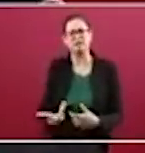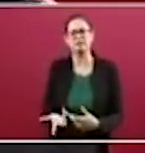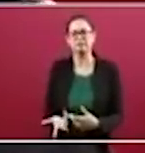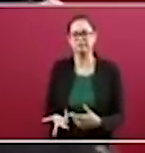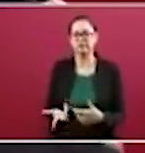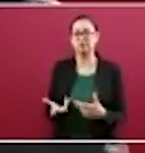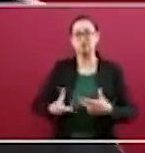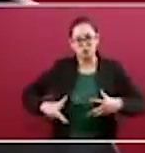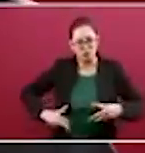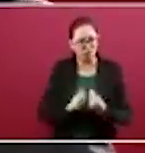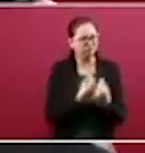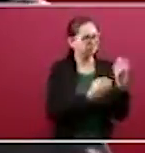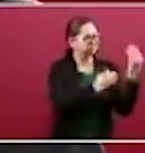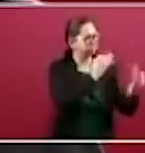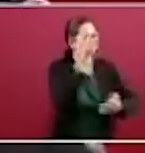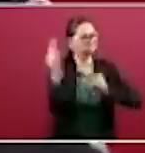Entonces, vamos a hacer una campaña